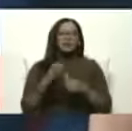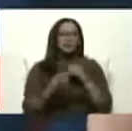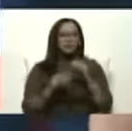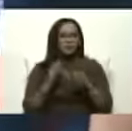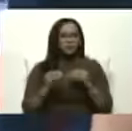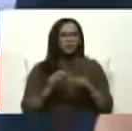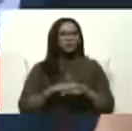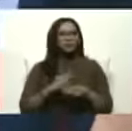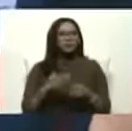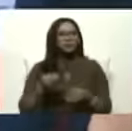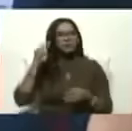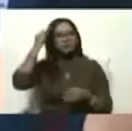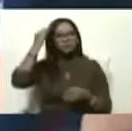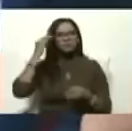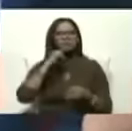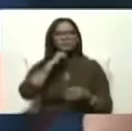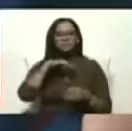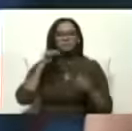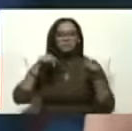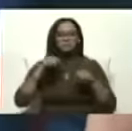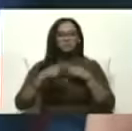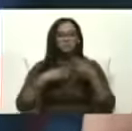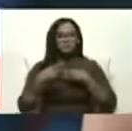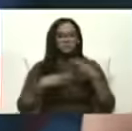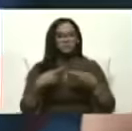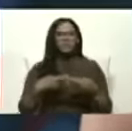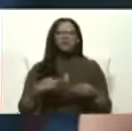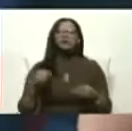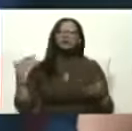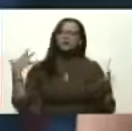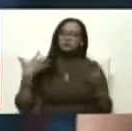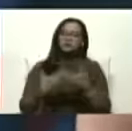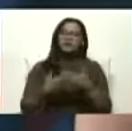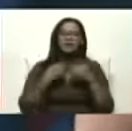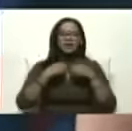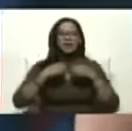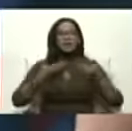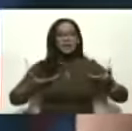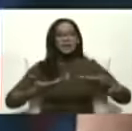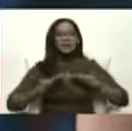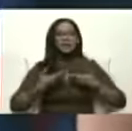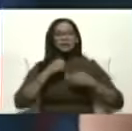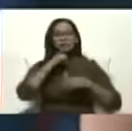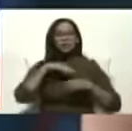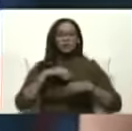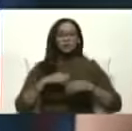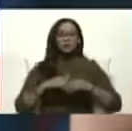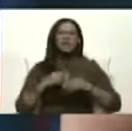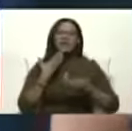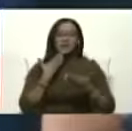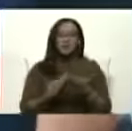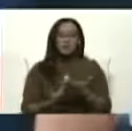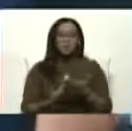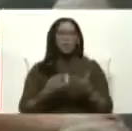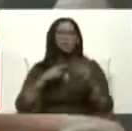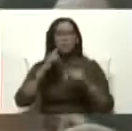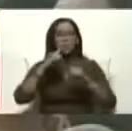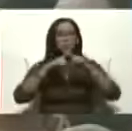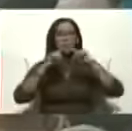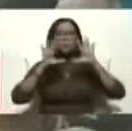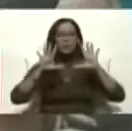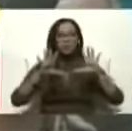porque son la memoria histórica de esta revolución, son el legado histórico. Así que les pedimos, vamos con el